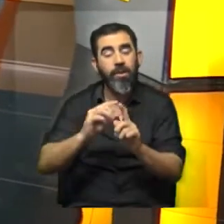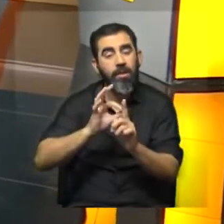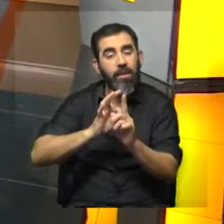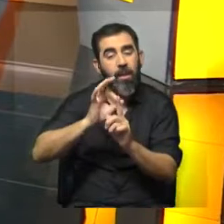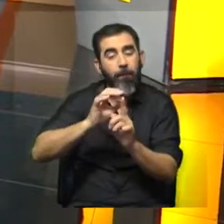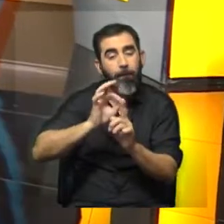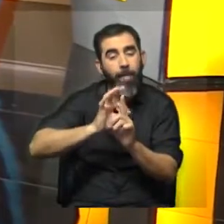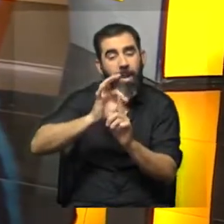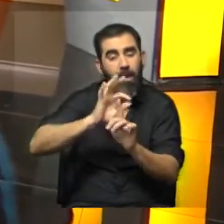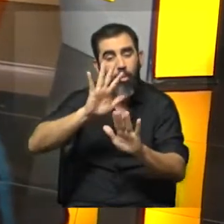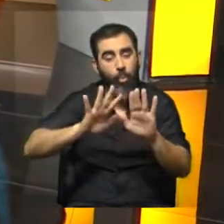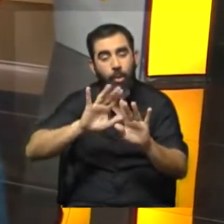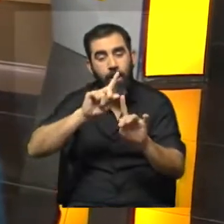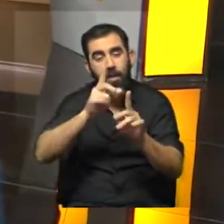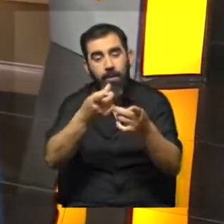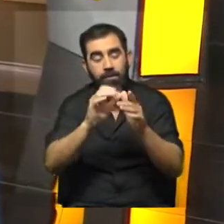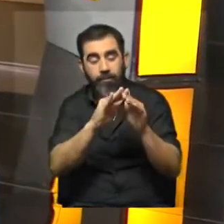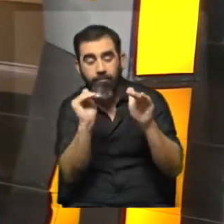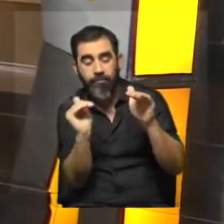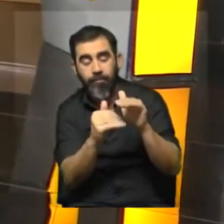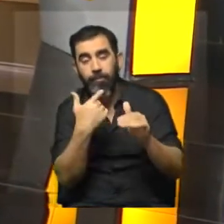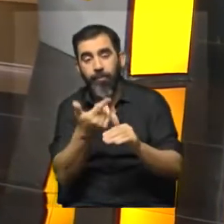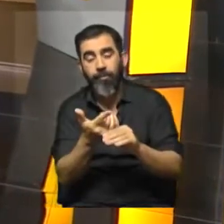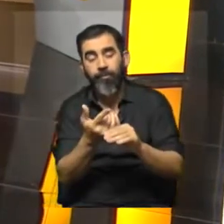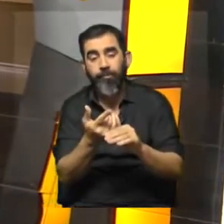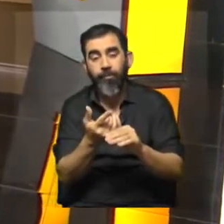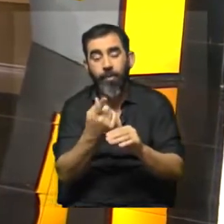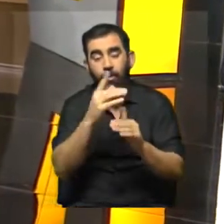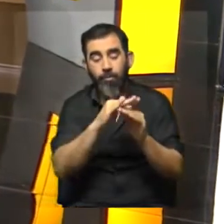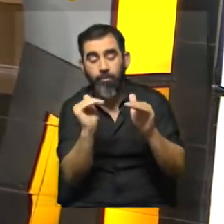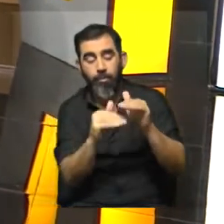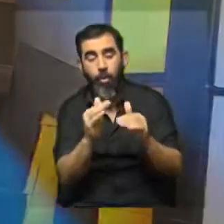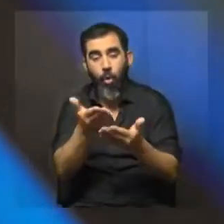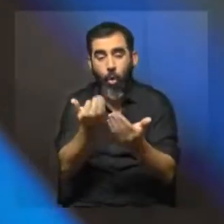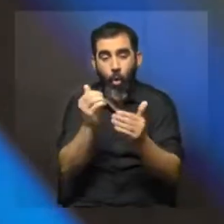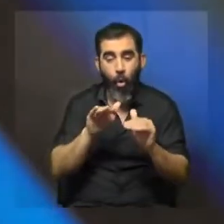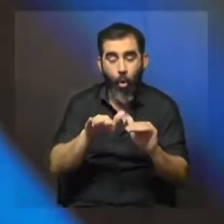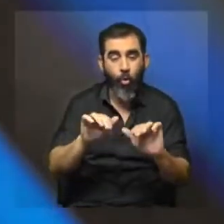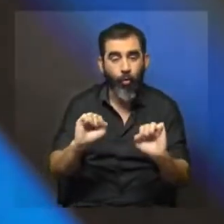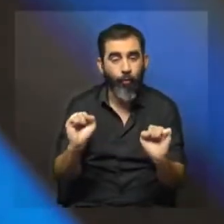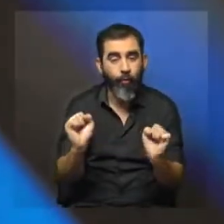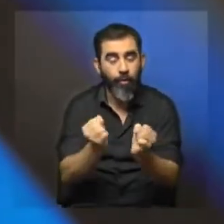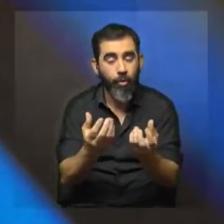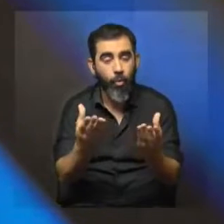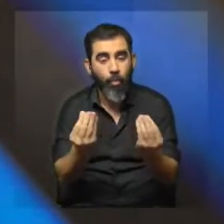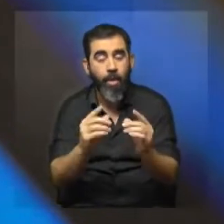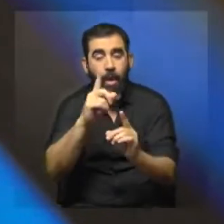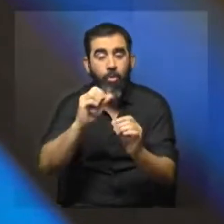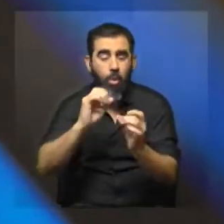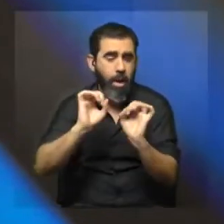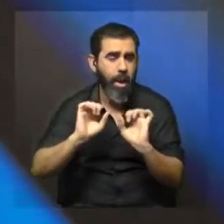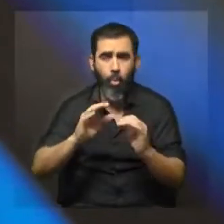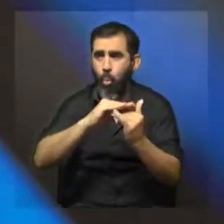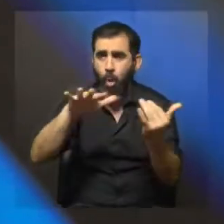temperatura, entonces precisan ser incubados, por ejemplo, en un incubador, en un horno a baja temperatura con humedad, y hay otros que a temperatura ambiente